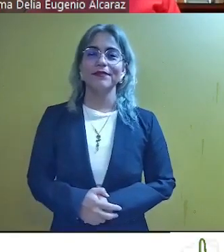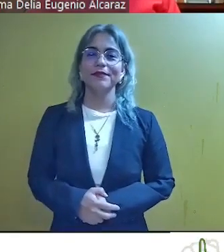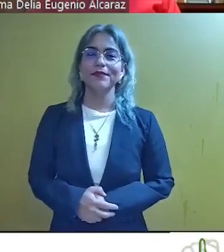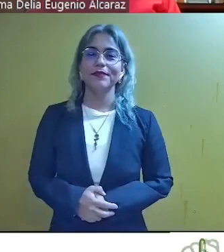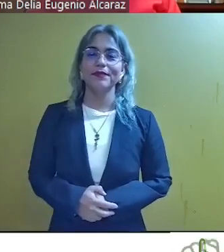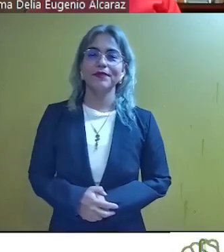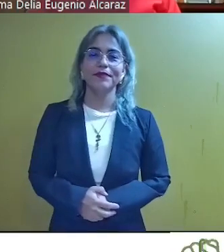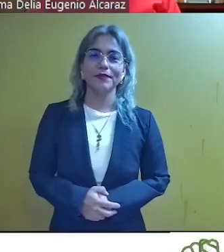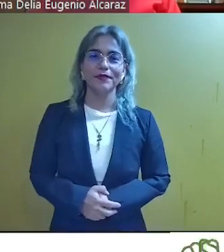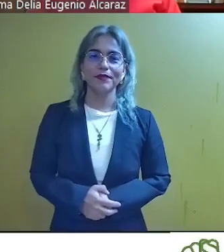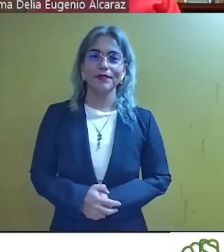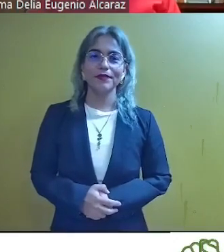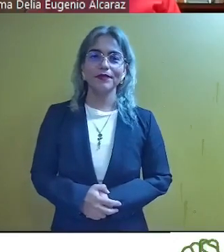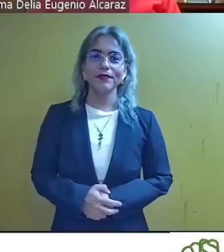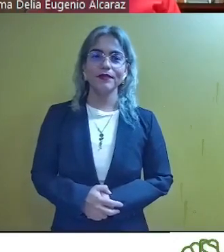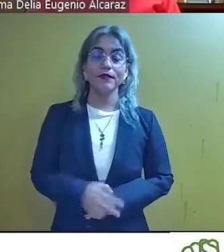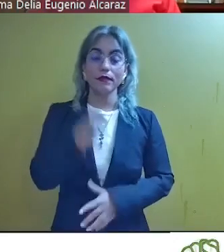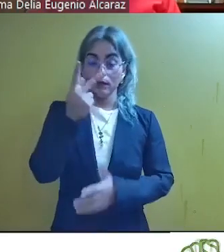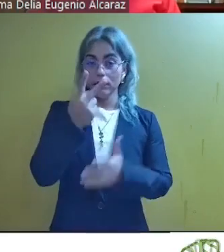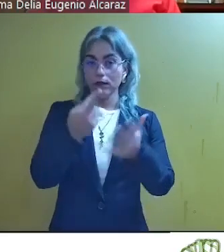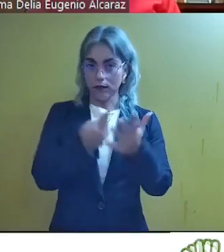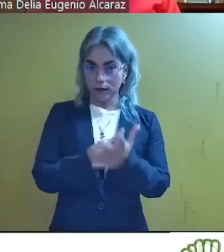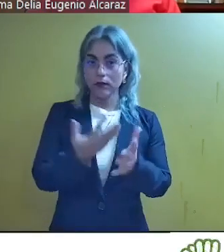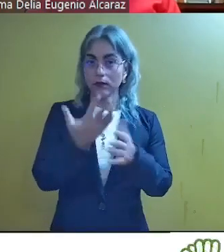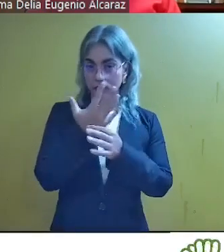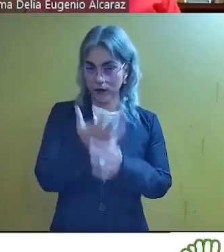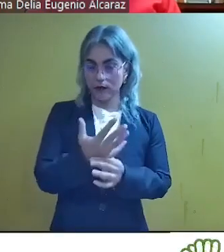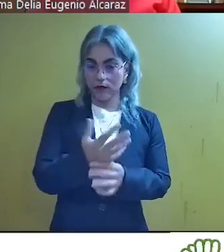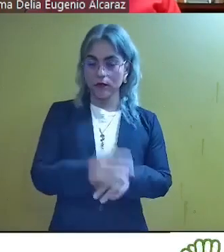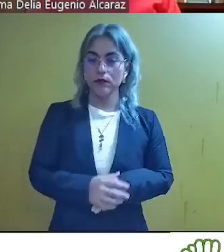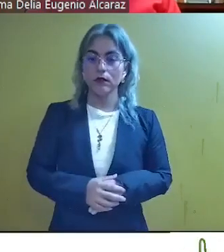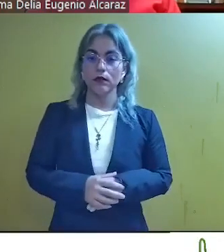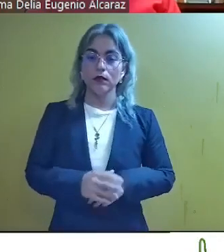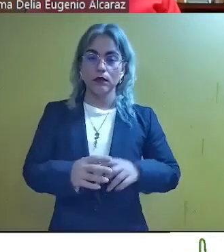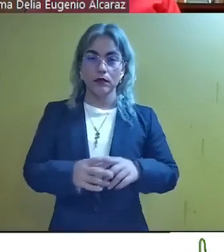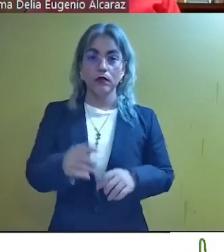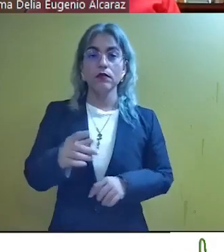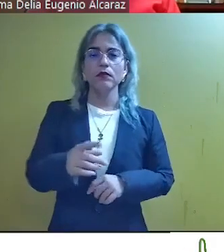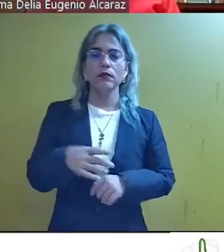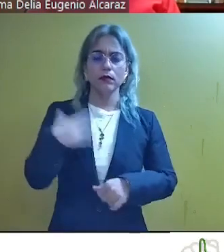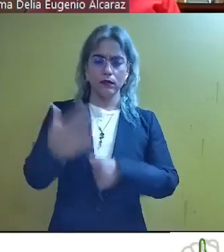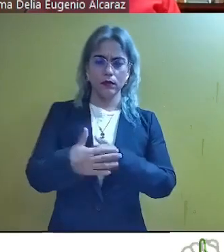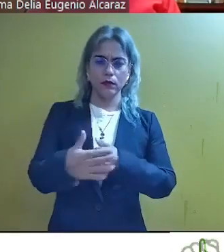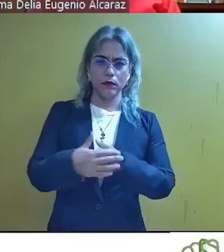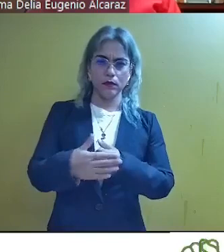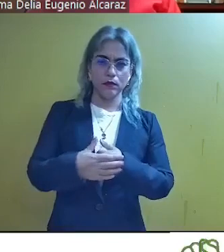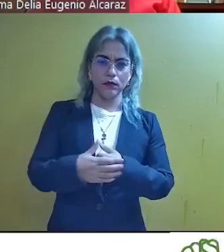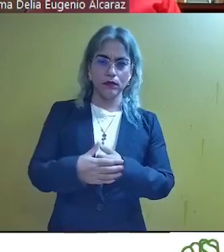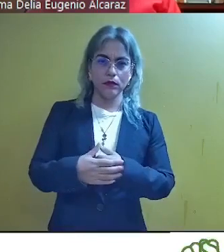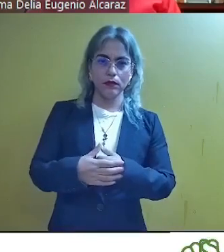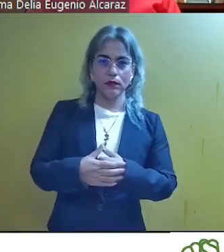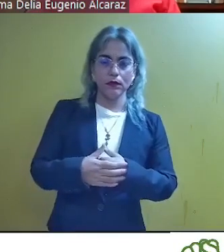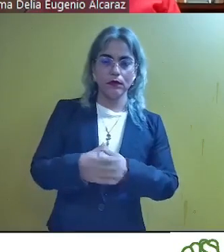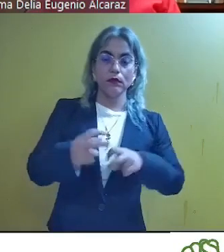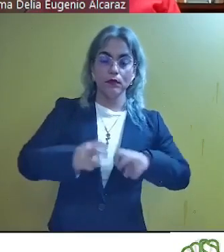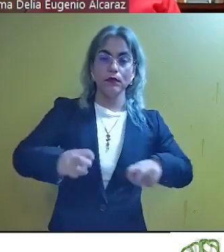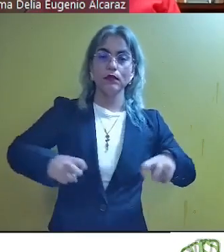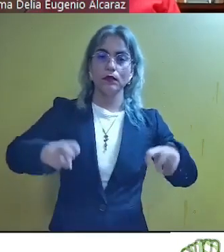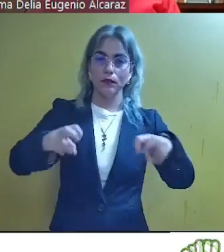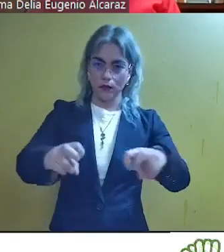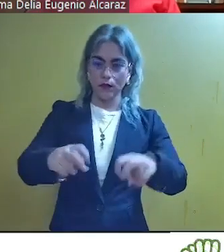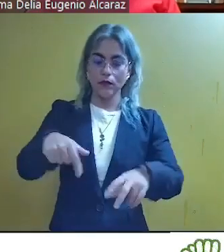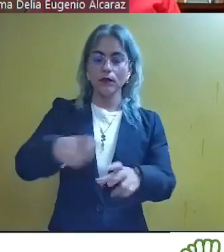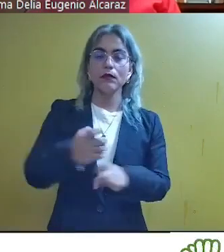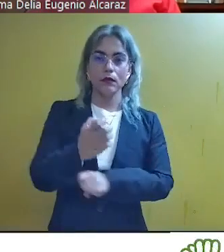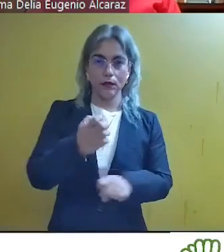Así, en el proyecto se exhibe que la emisión de la nueva resolución se realiza a partir de los lineamientos dados por la Sala Regional y a la luz de los motivos